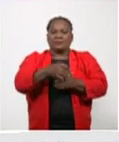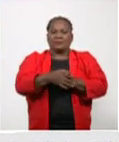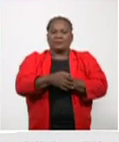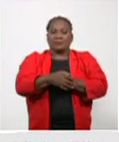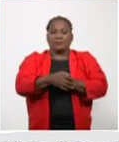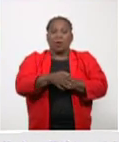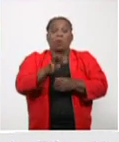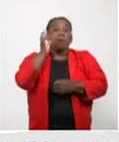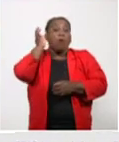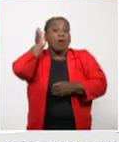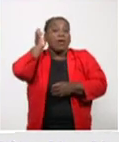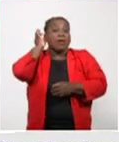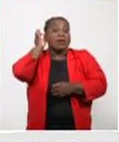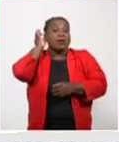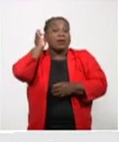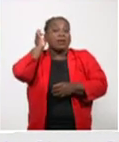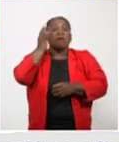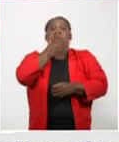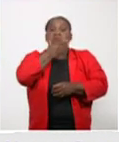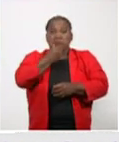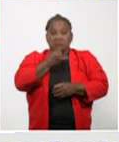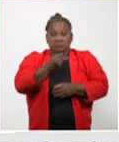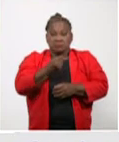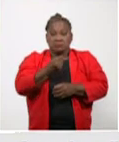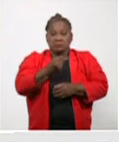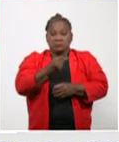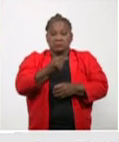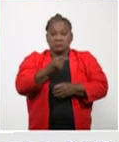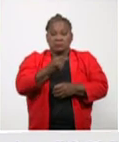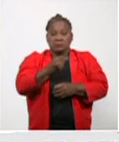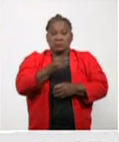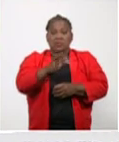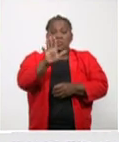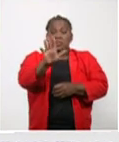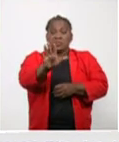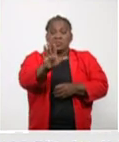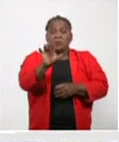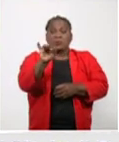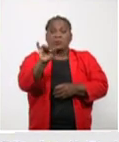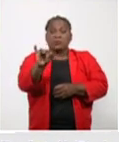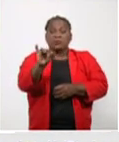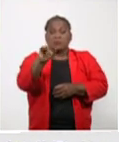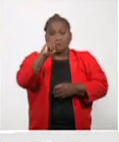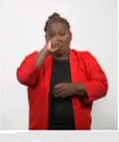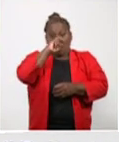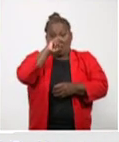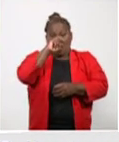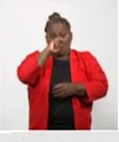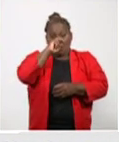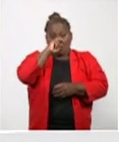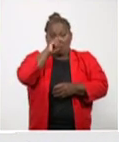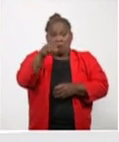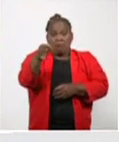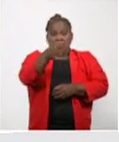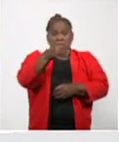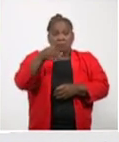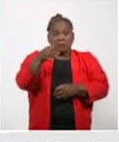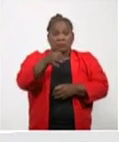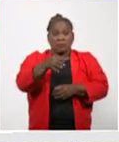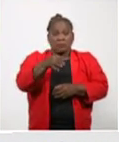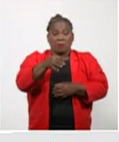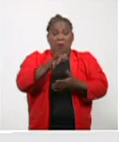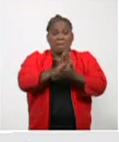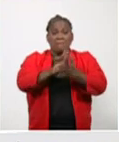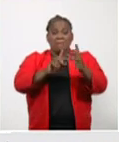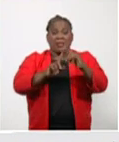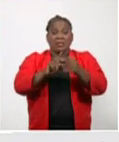paciente joven de 56 años del municipio Limonar en la provincia